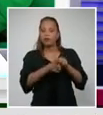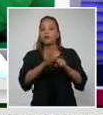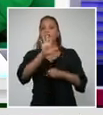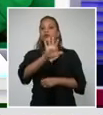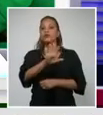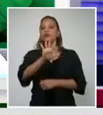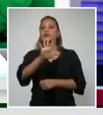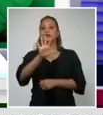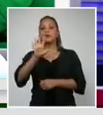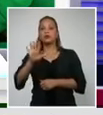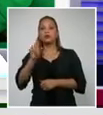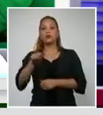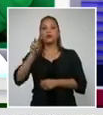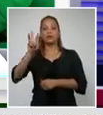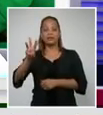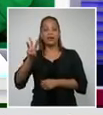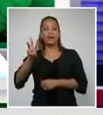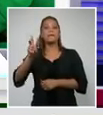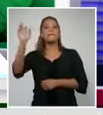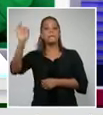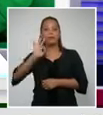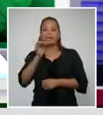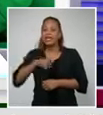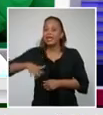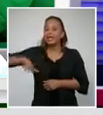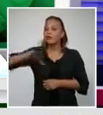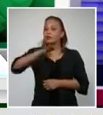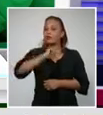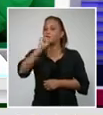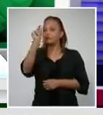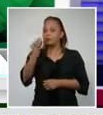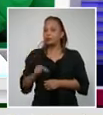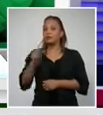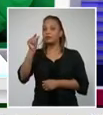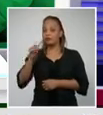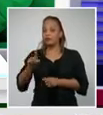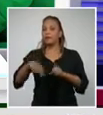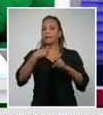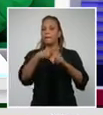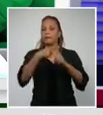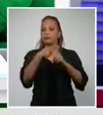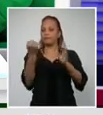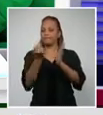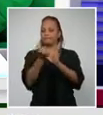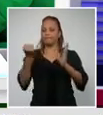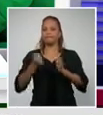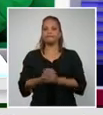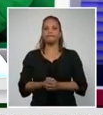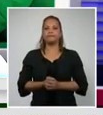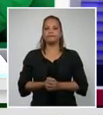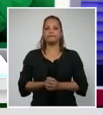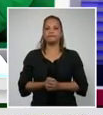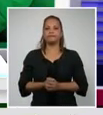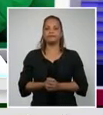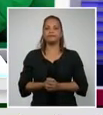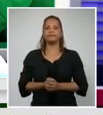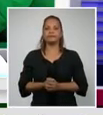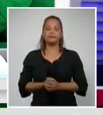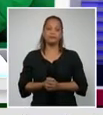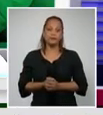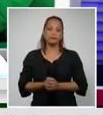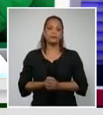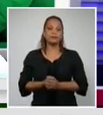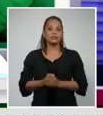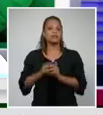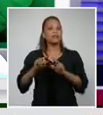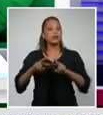45,3% de todas las personas que se diagnosticaron. De ahí viene un poco que reforzando